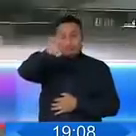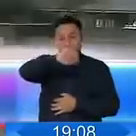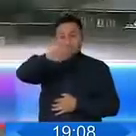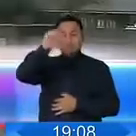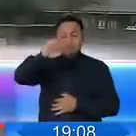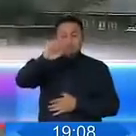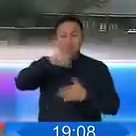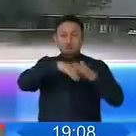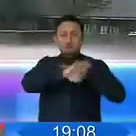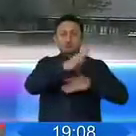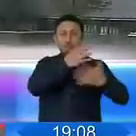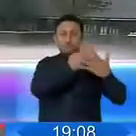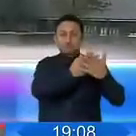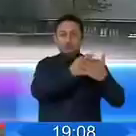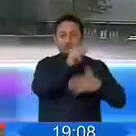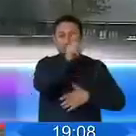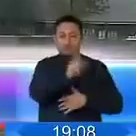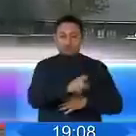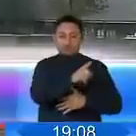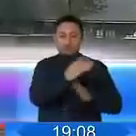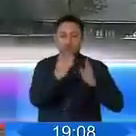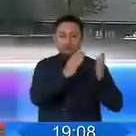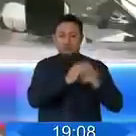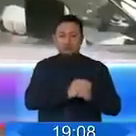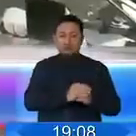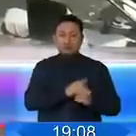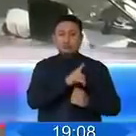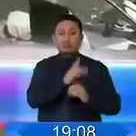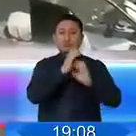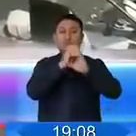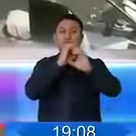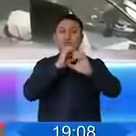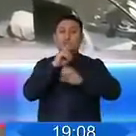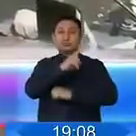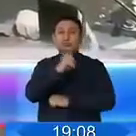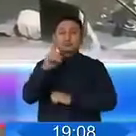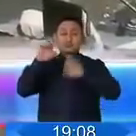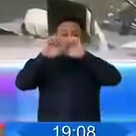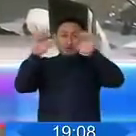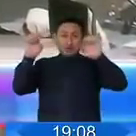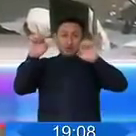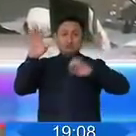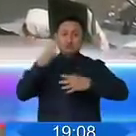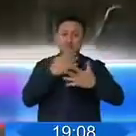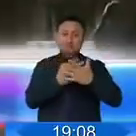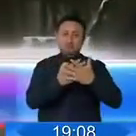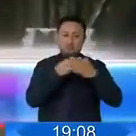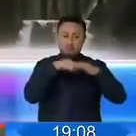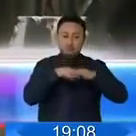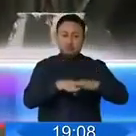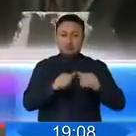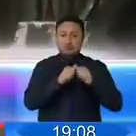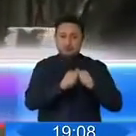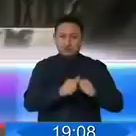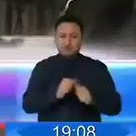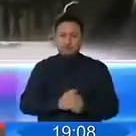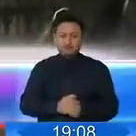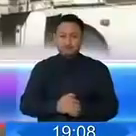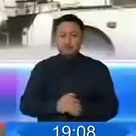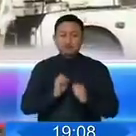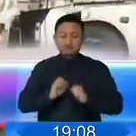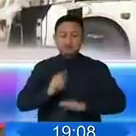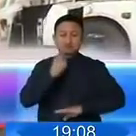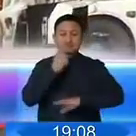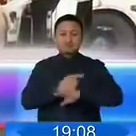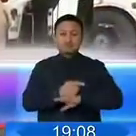prisión preventiva en contra del acusado y la retención del bus de la Cooperativa de Transportes Especiales del Oriente. Además, dispuso